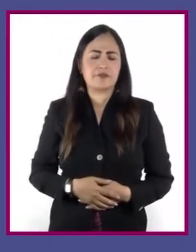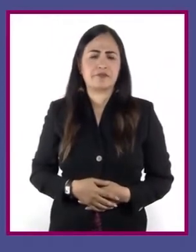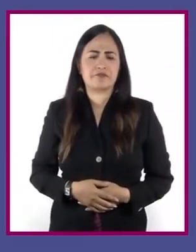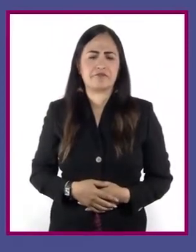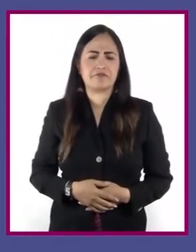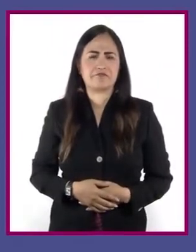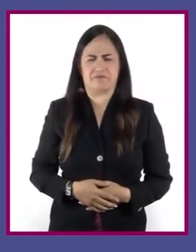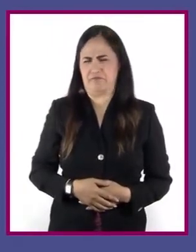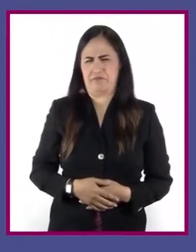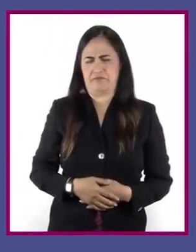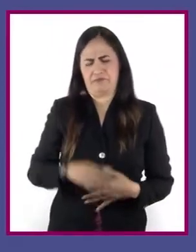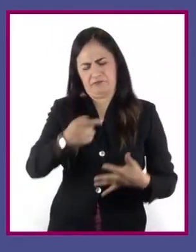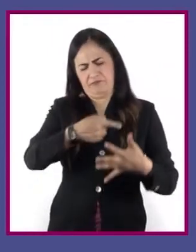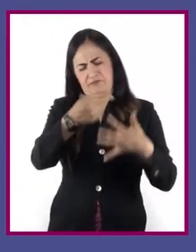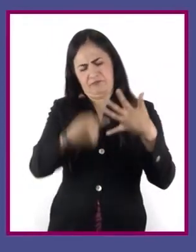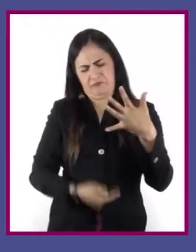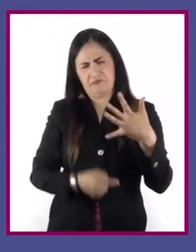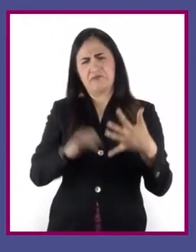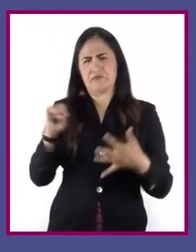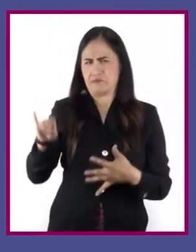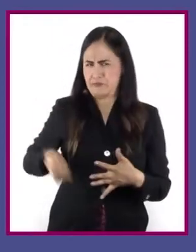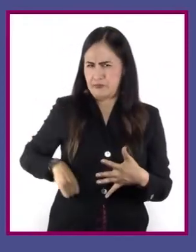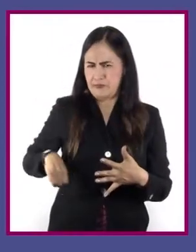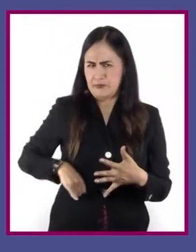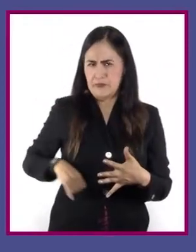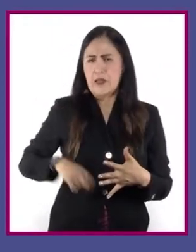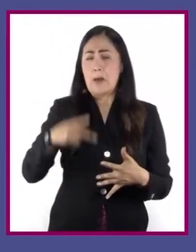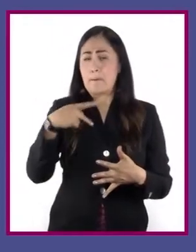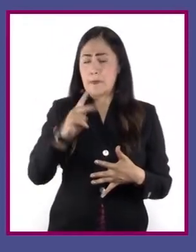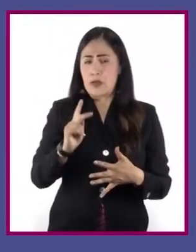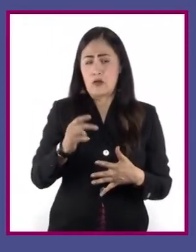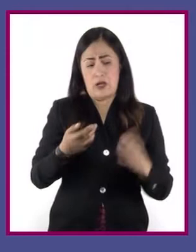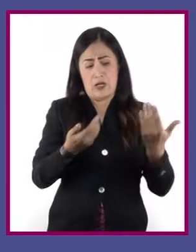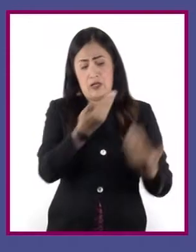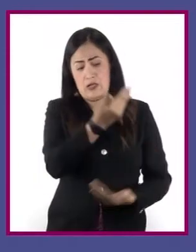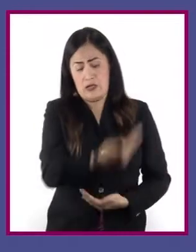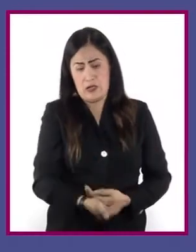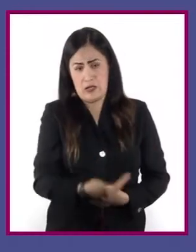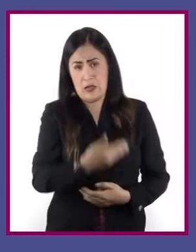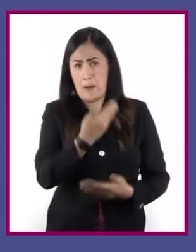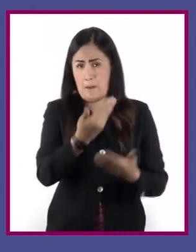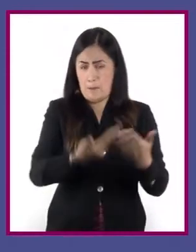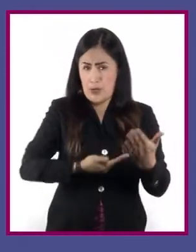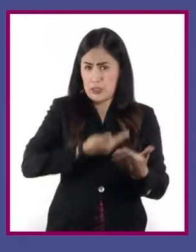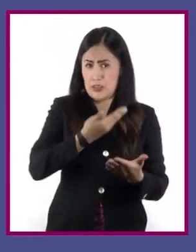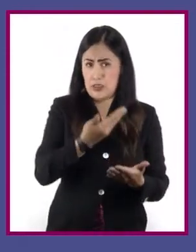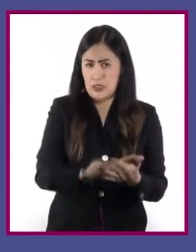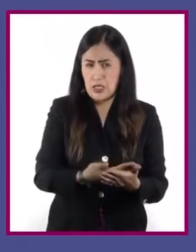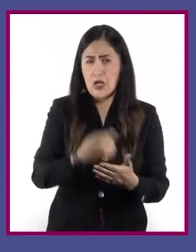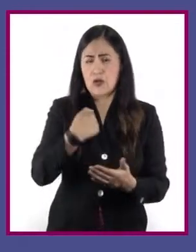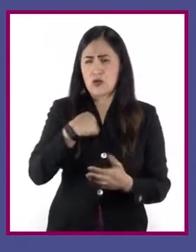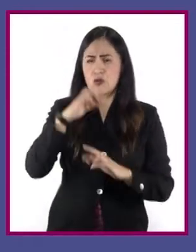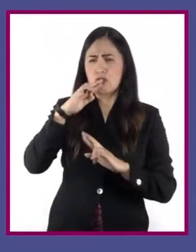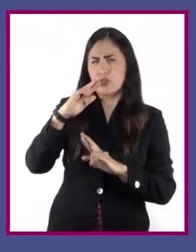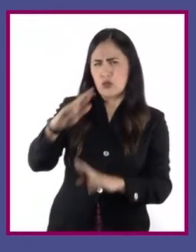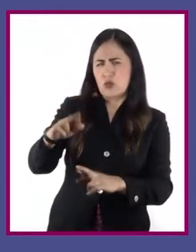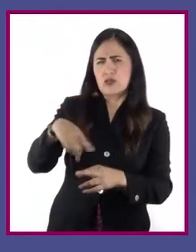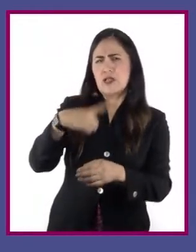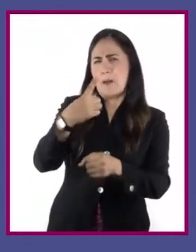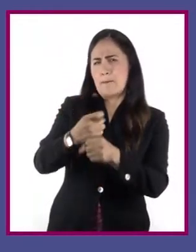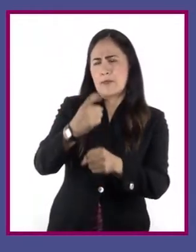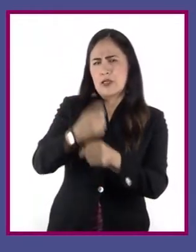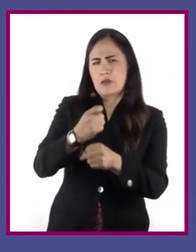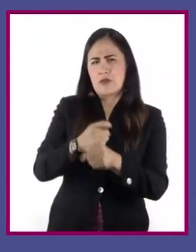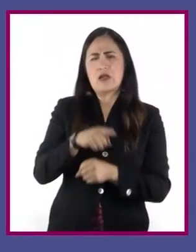Todo me parece interesante, pero si la idea es presentarla, yo utilizaría la primera respuesta, pues